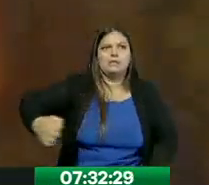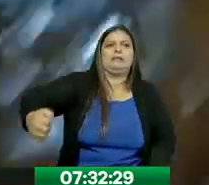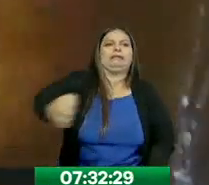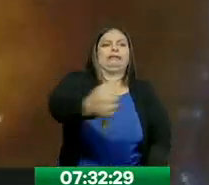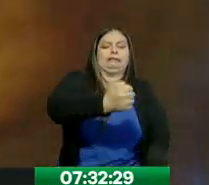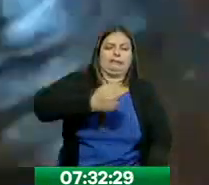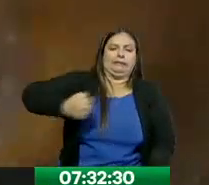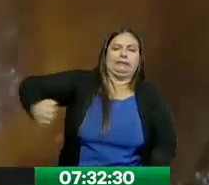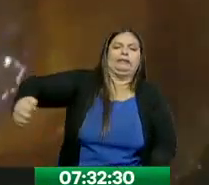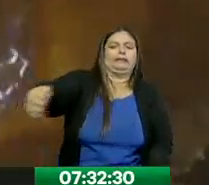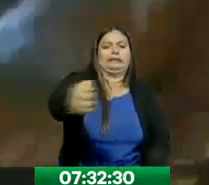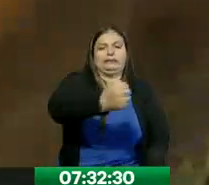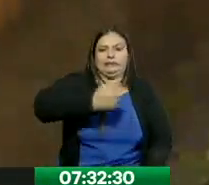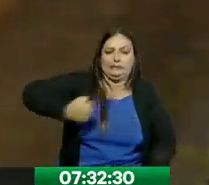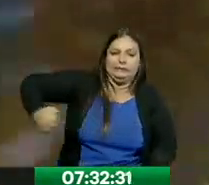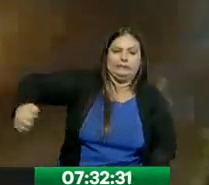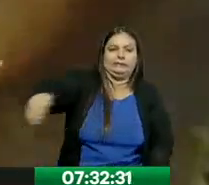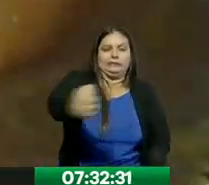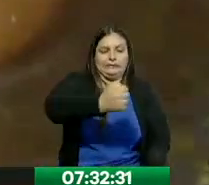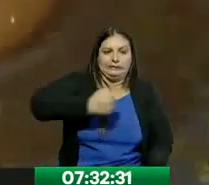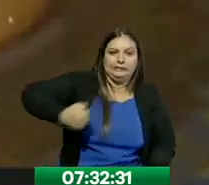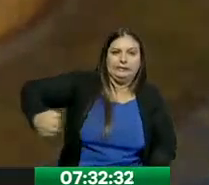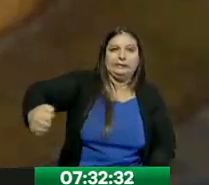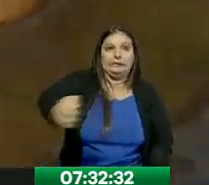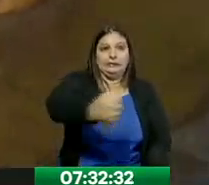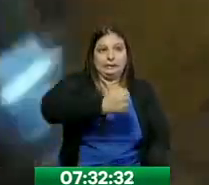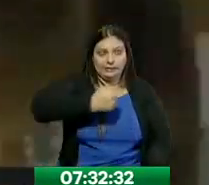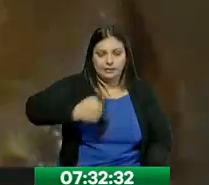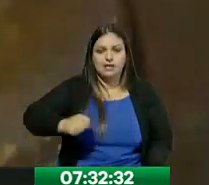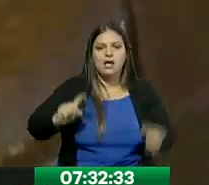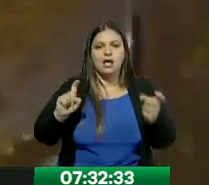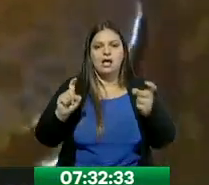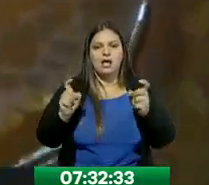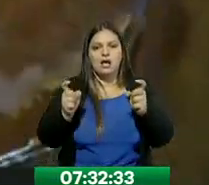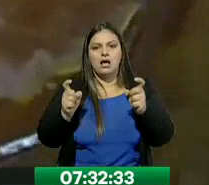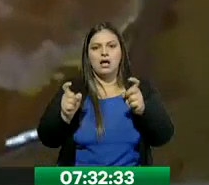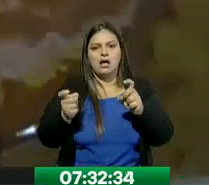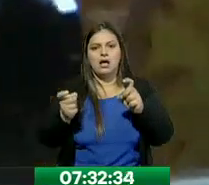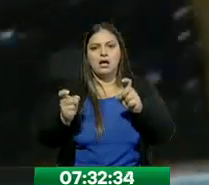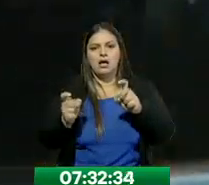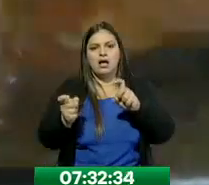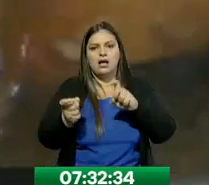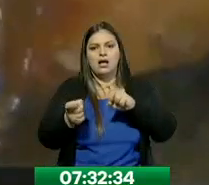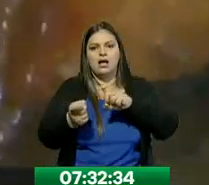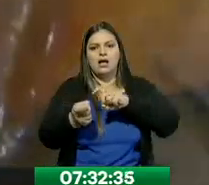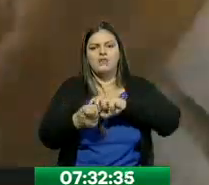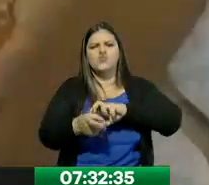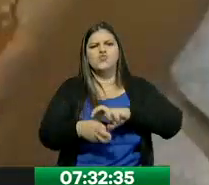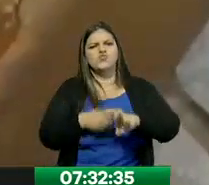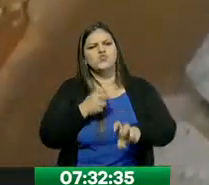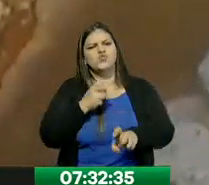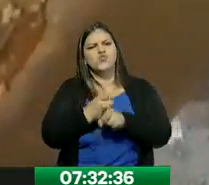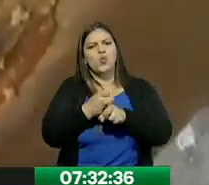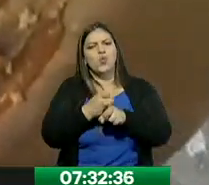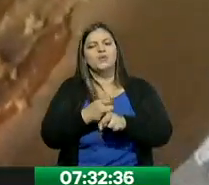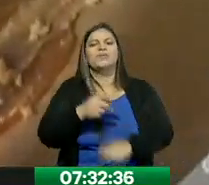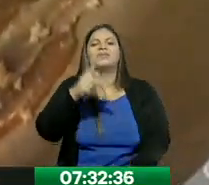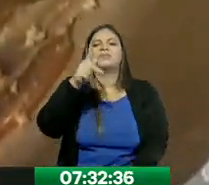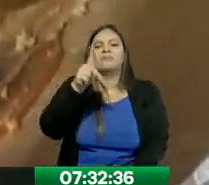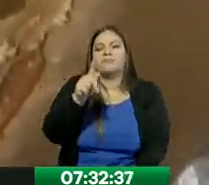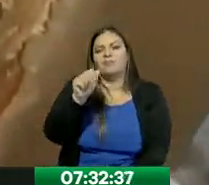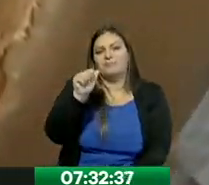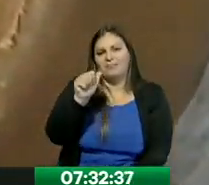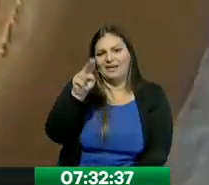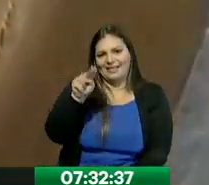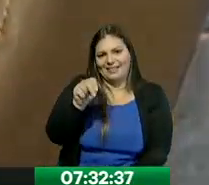producto batiéndolo de esta forma para transformarlo en lo que llamamos la panela. De ese estado ya